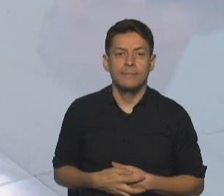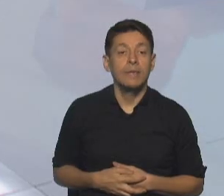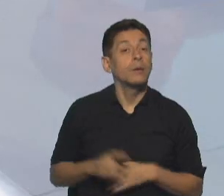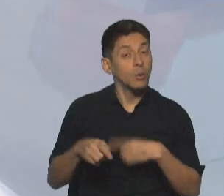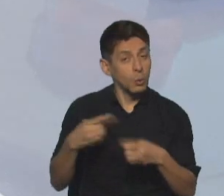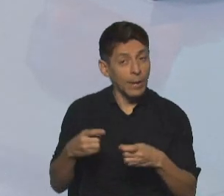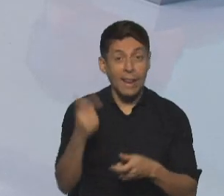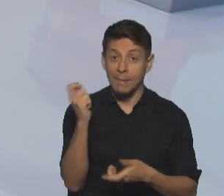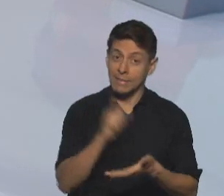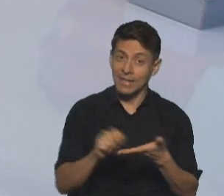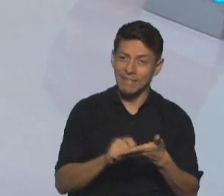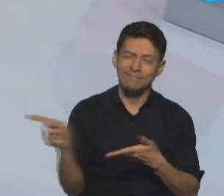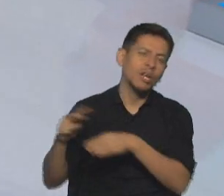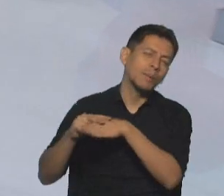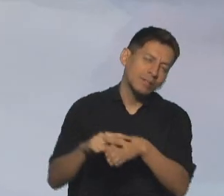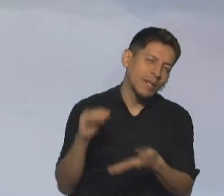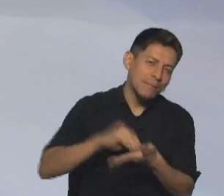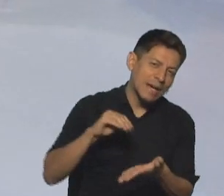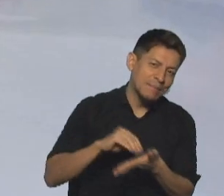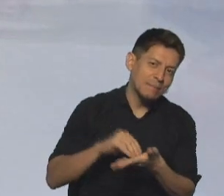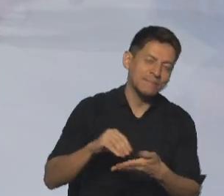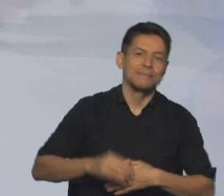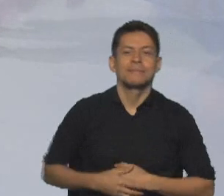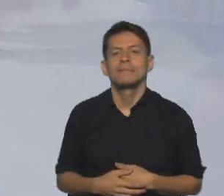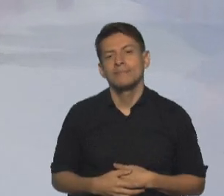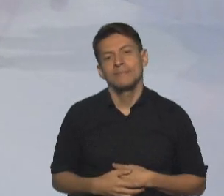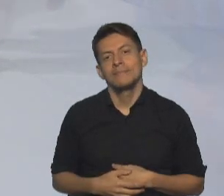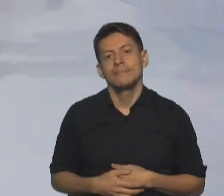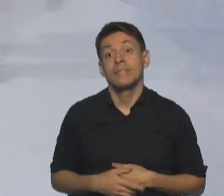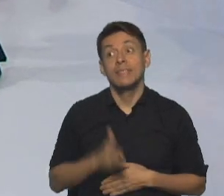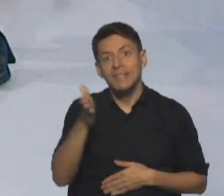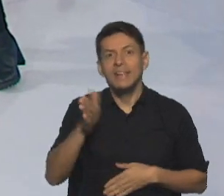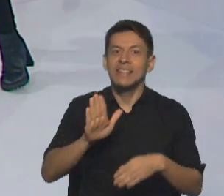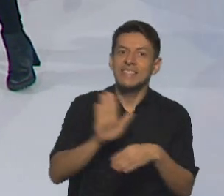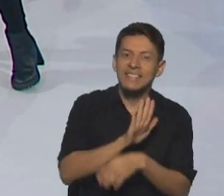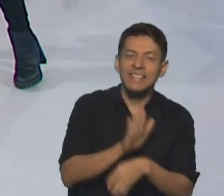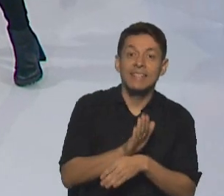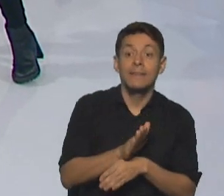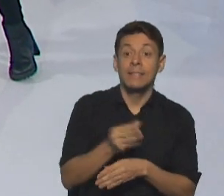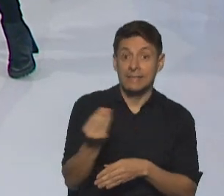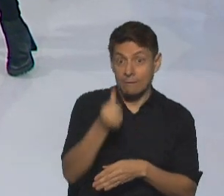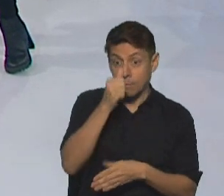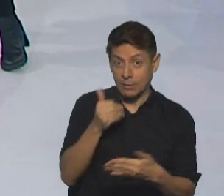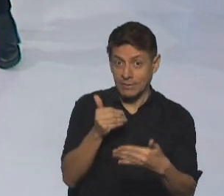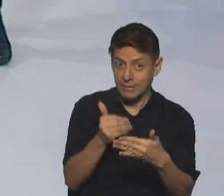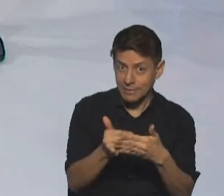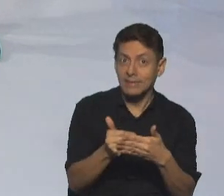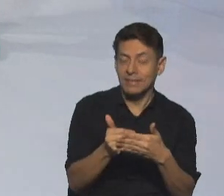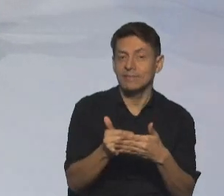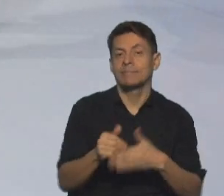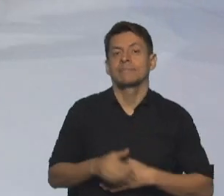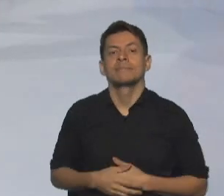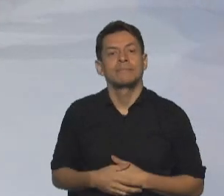Seguimos usando la lapicera con Gaby Raiche porque va a hacer recomendaciones para ir al cine. Ya se acerca el fin de semana, ya estamos transitando los